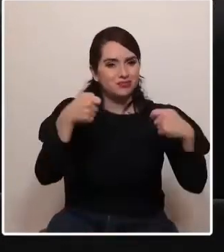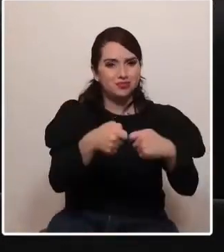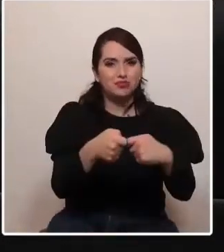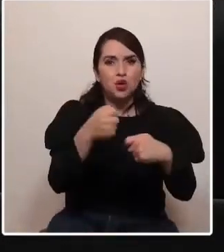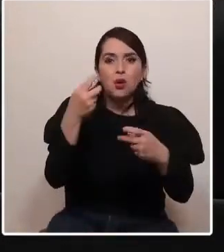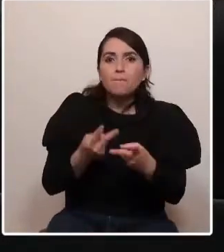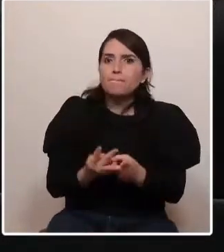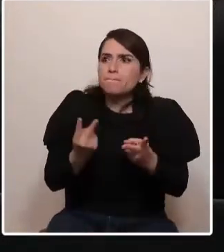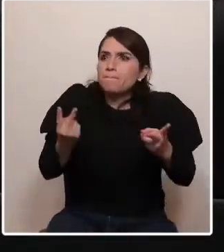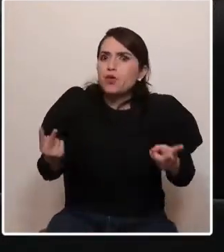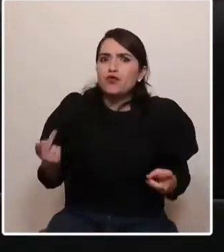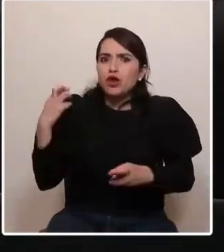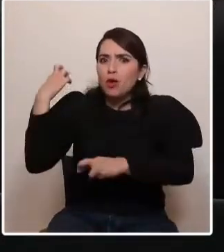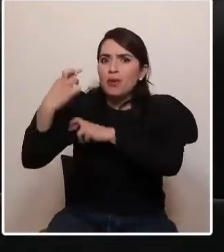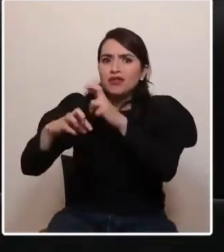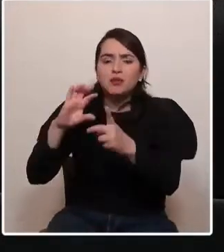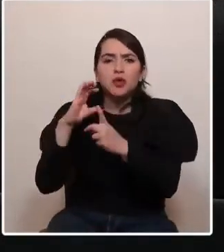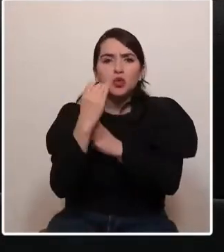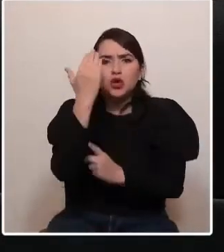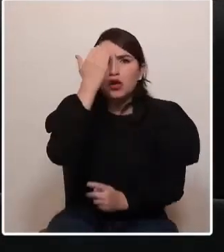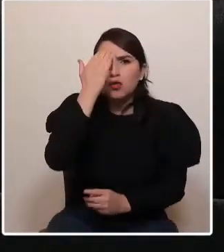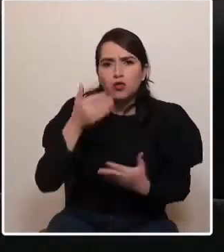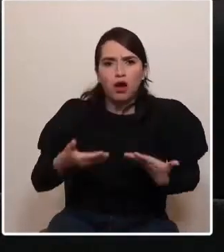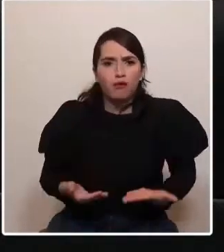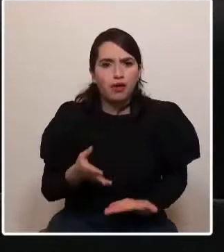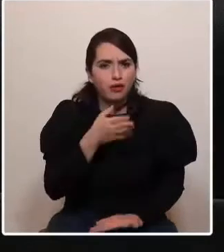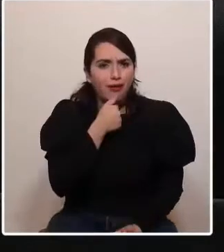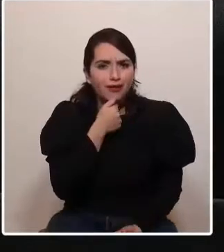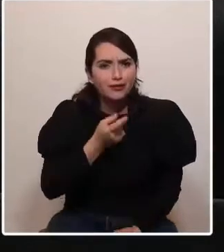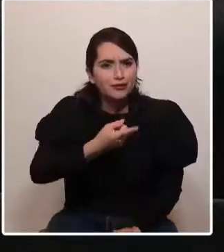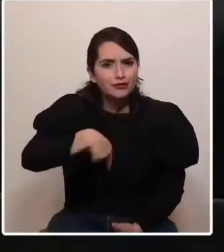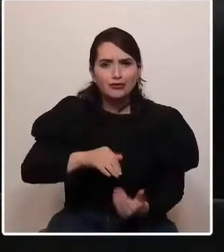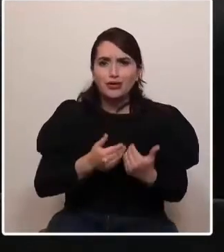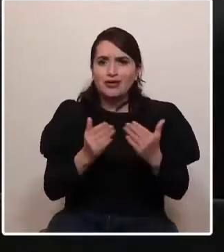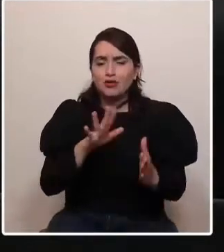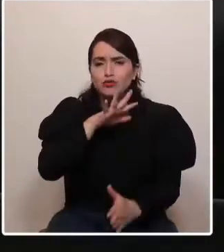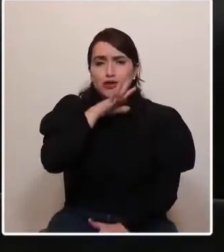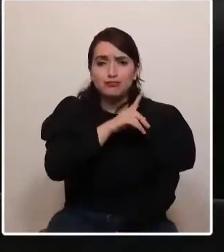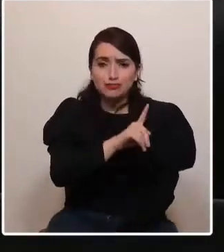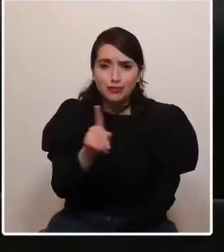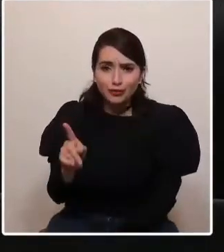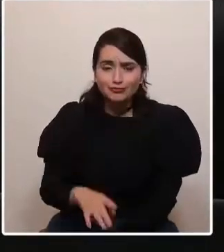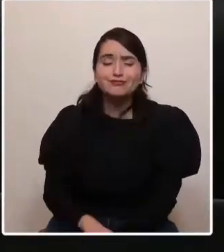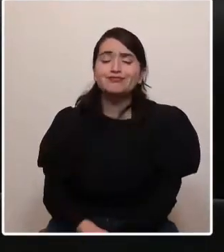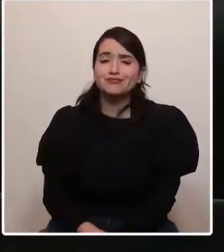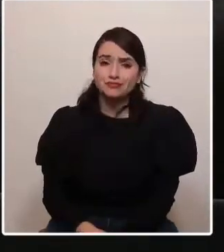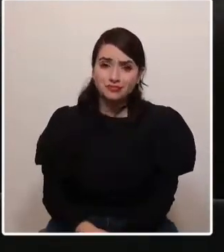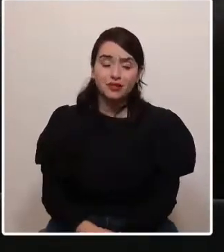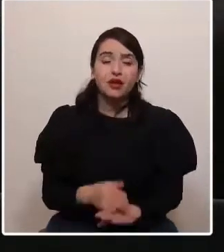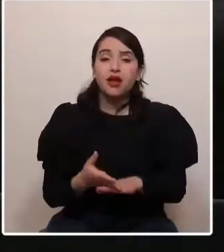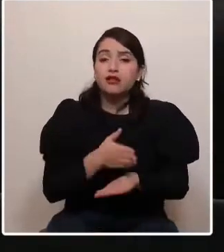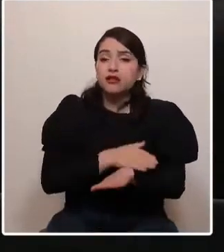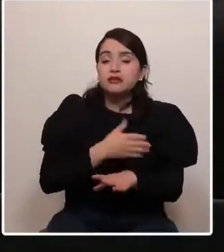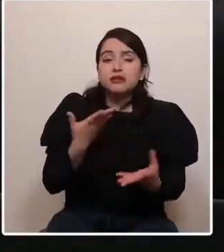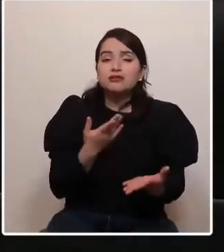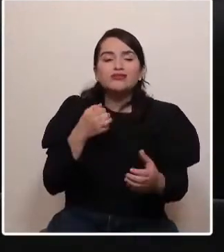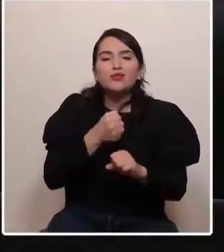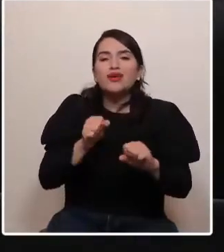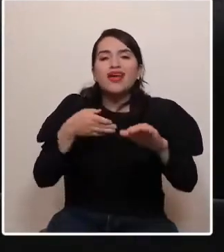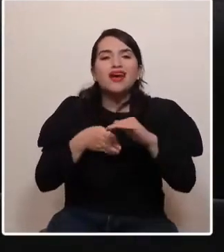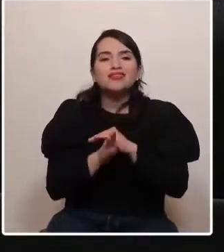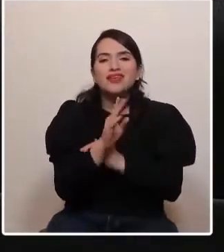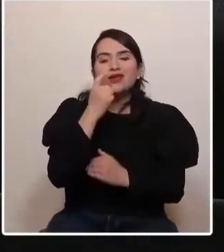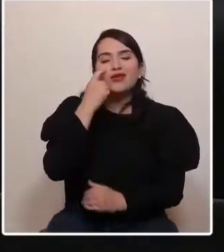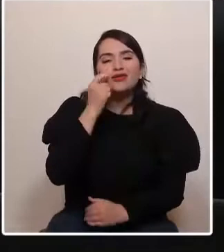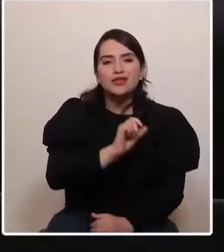público o patrimonio cultural común hoy, es decir, no somos libres de utilizarlas. Lo anterior implica que no podemos acceder libremente al conocimiento generado